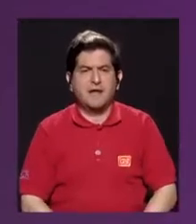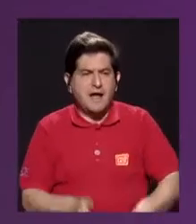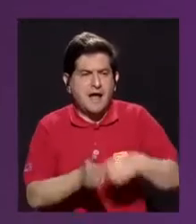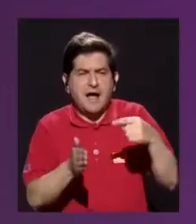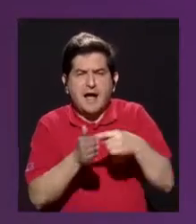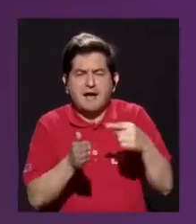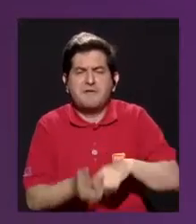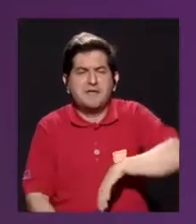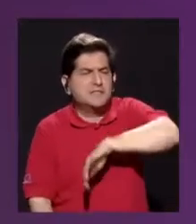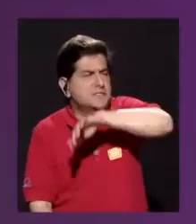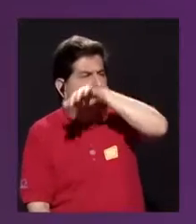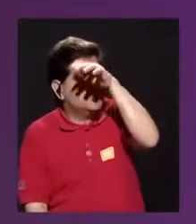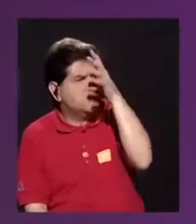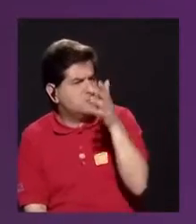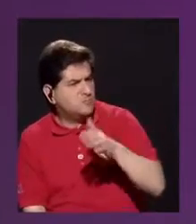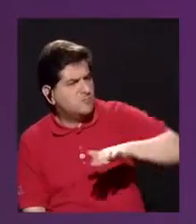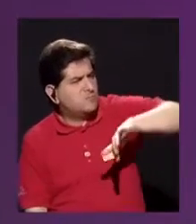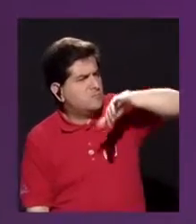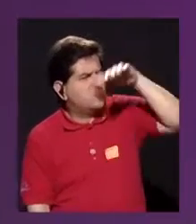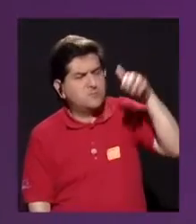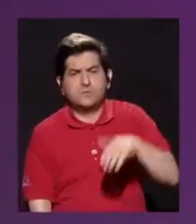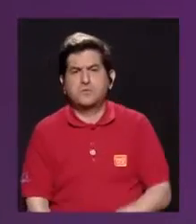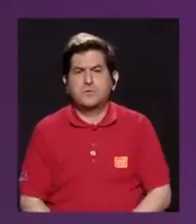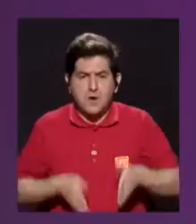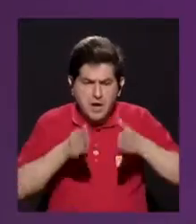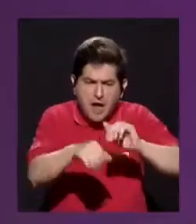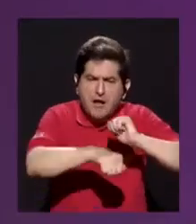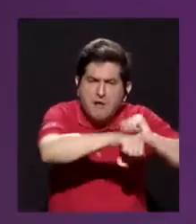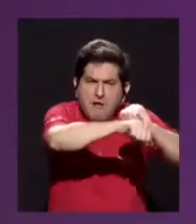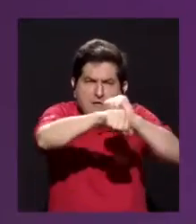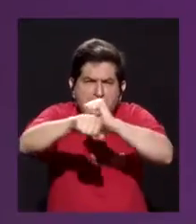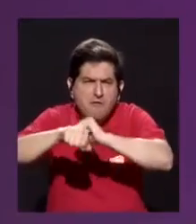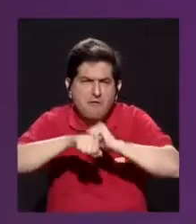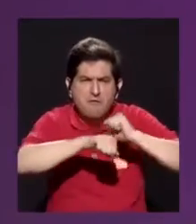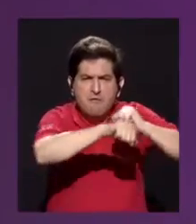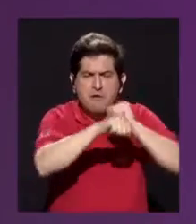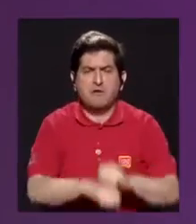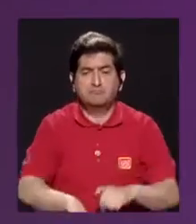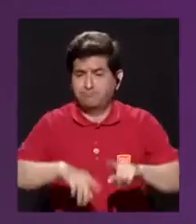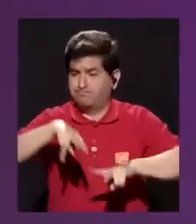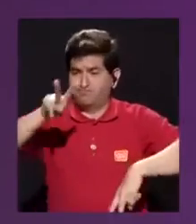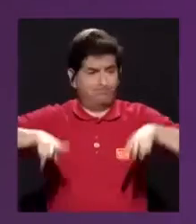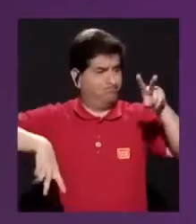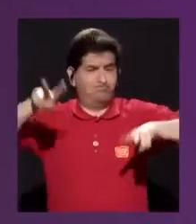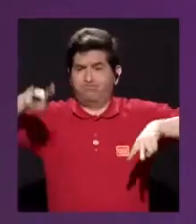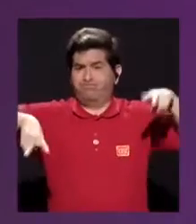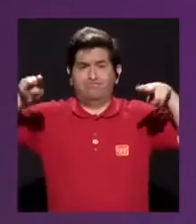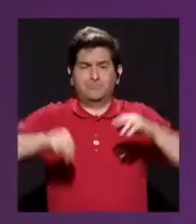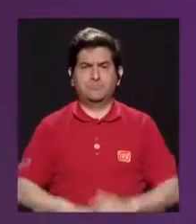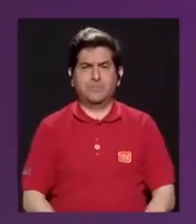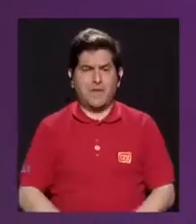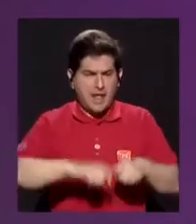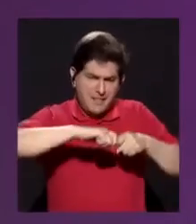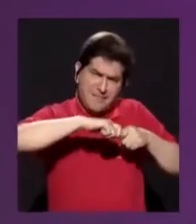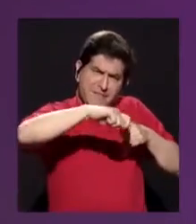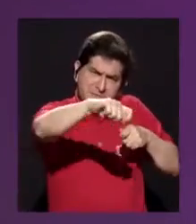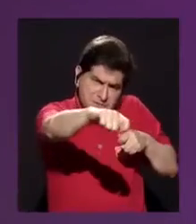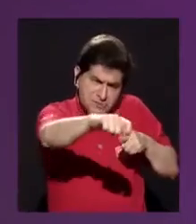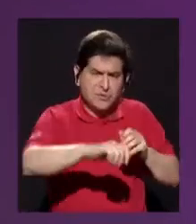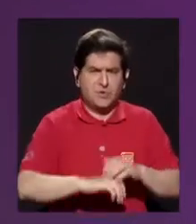trillos, montañas, calles de lastras, ahí es muy, muy, muy variado y las distancias